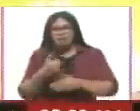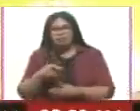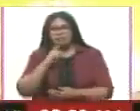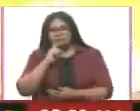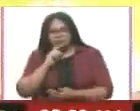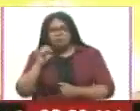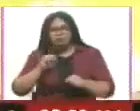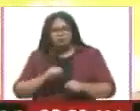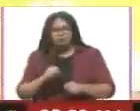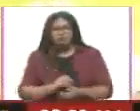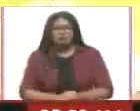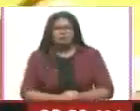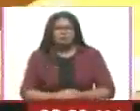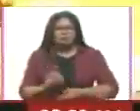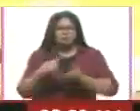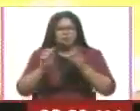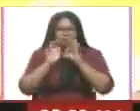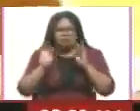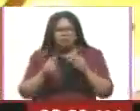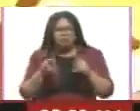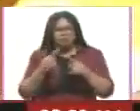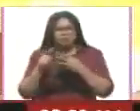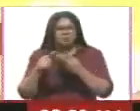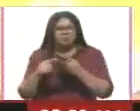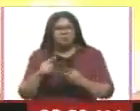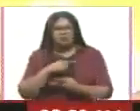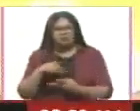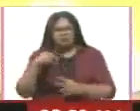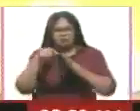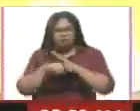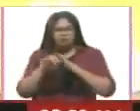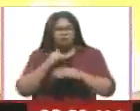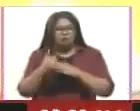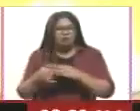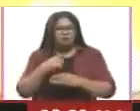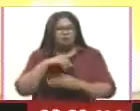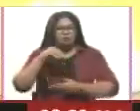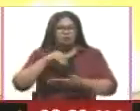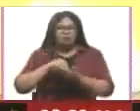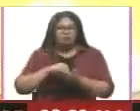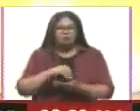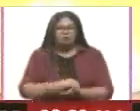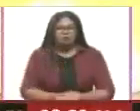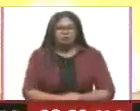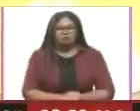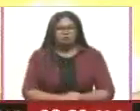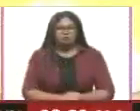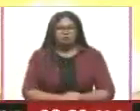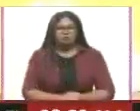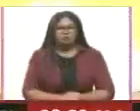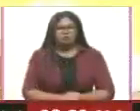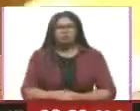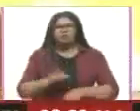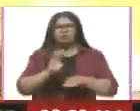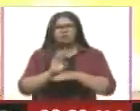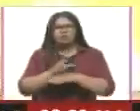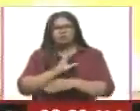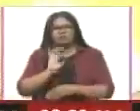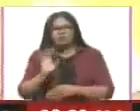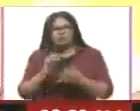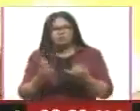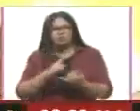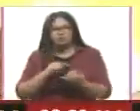aborda otros aspectos y otras prioridades. Nosotros dentro del plan establecimos que la conservación del patrimonio